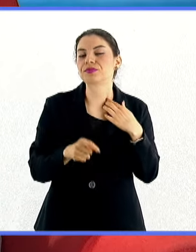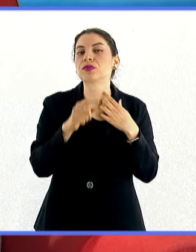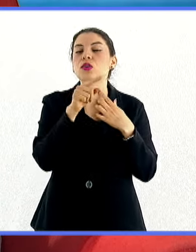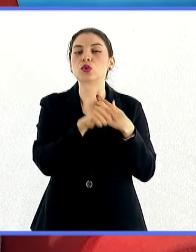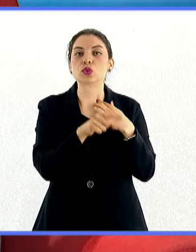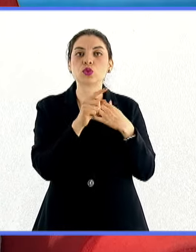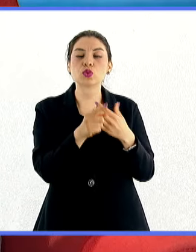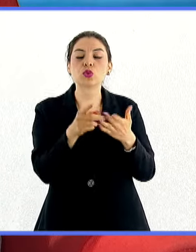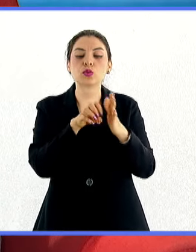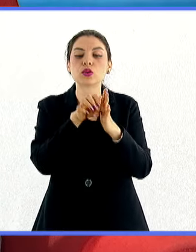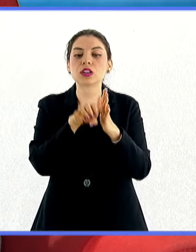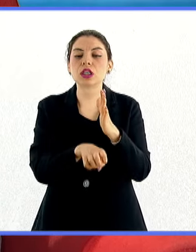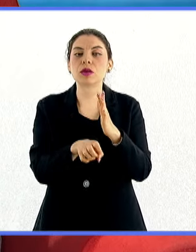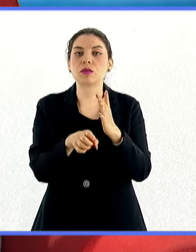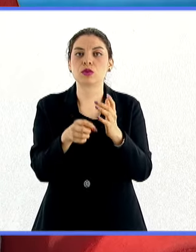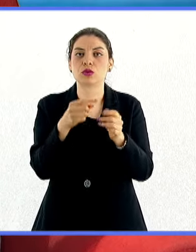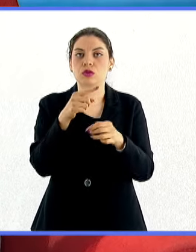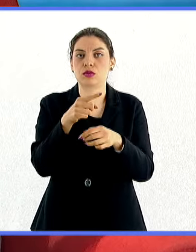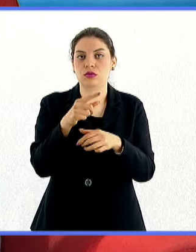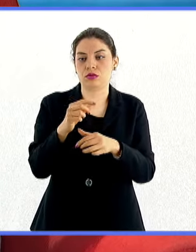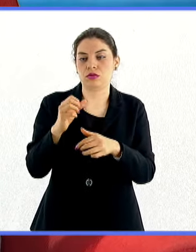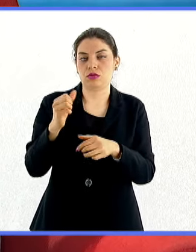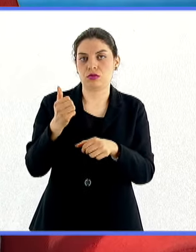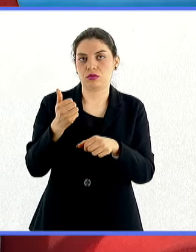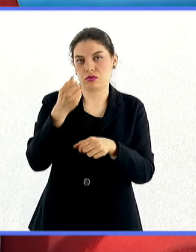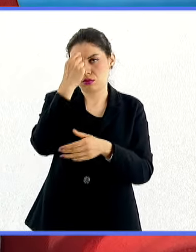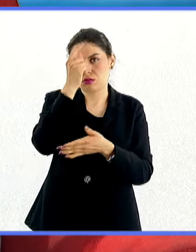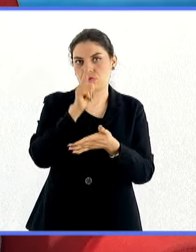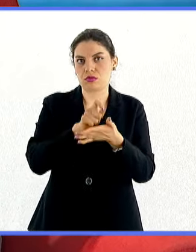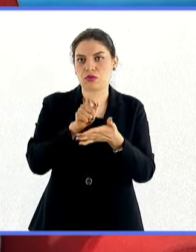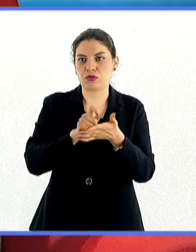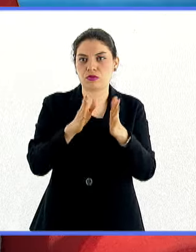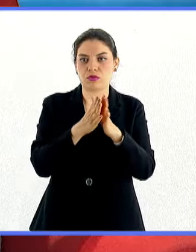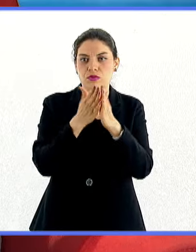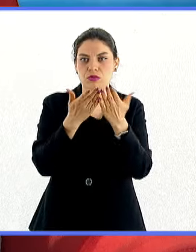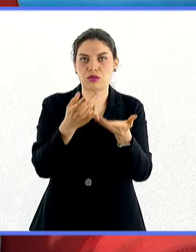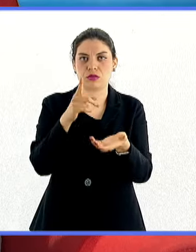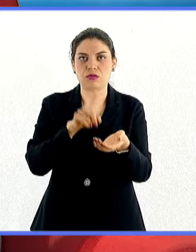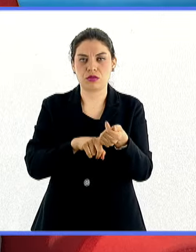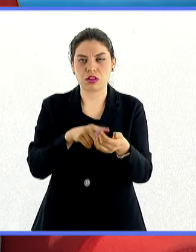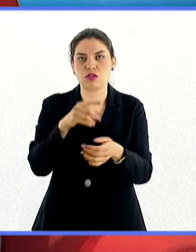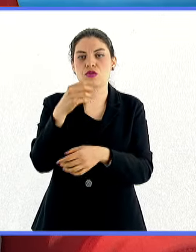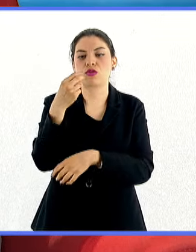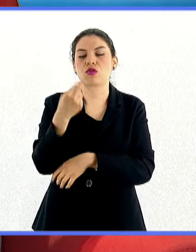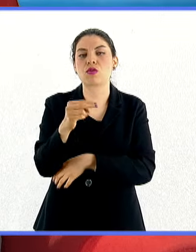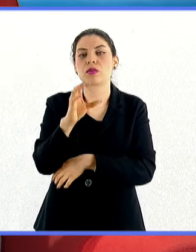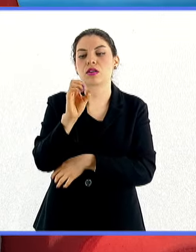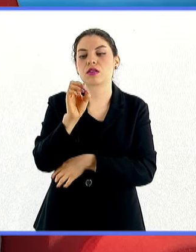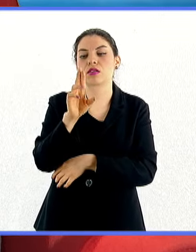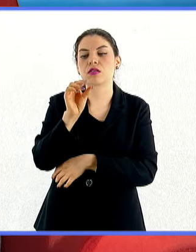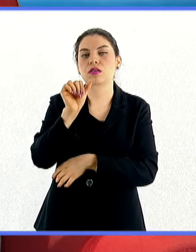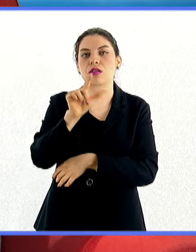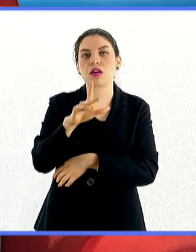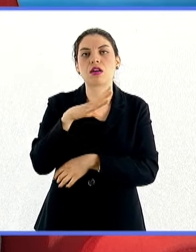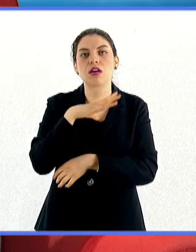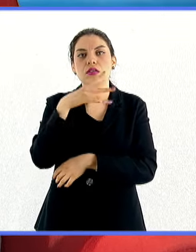palabras, de este libro coral en donde pues sumas todos estos conocimientos que se han ido compartiendo a lo largo de la historia y